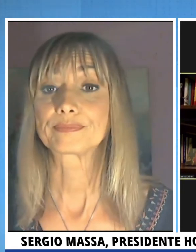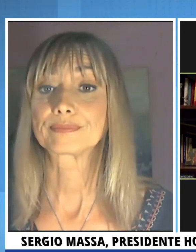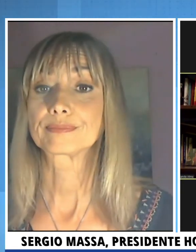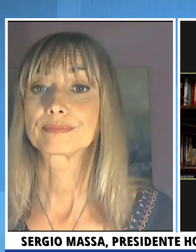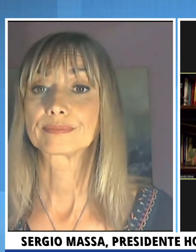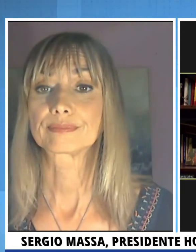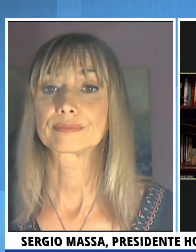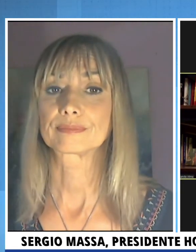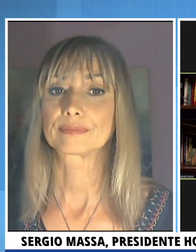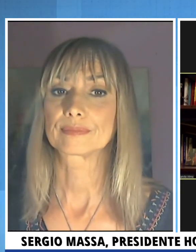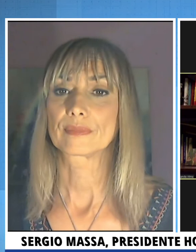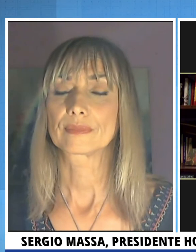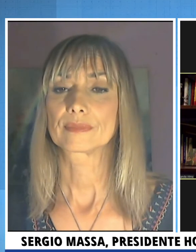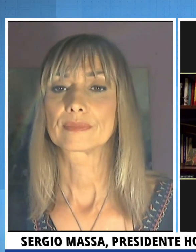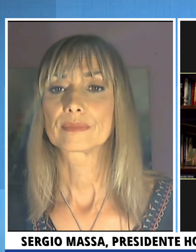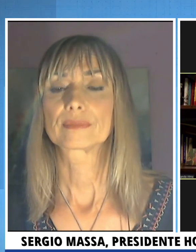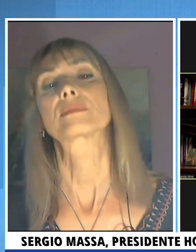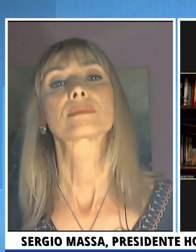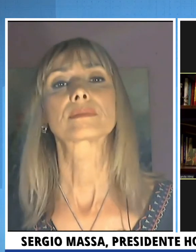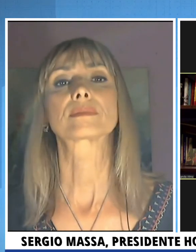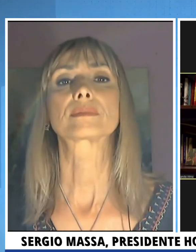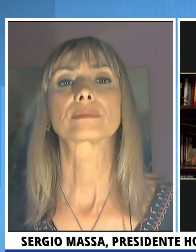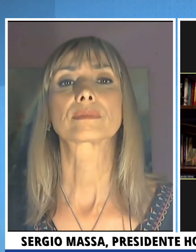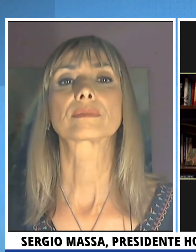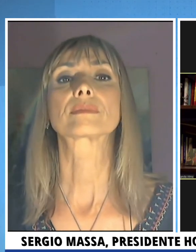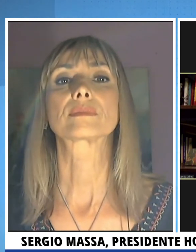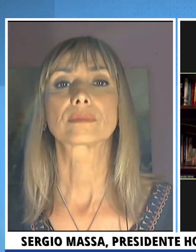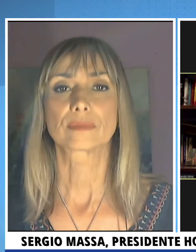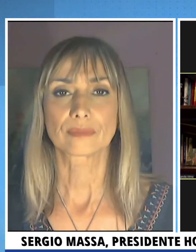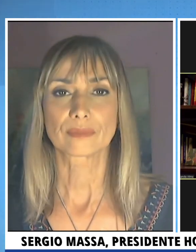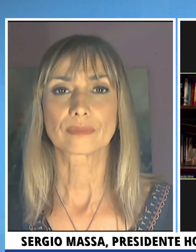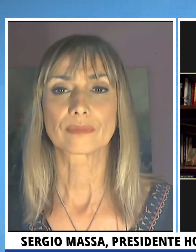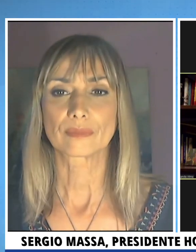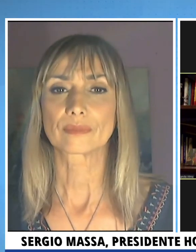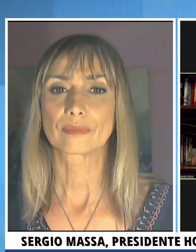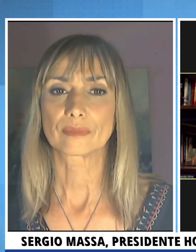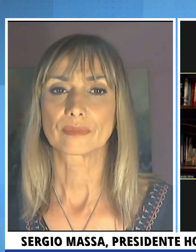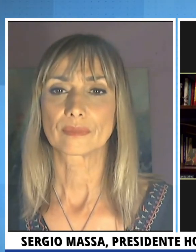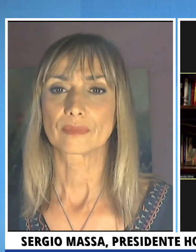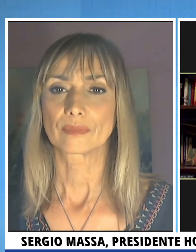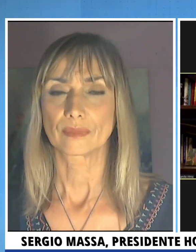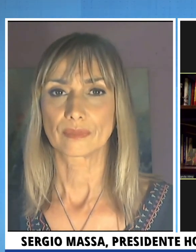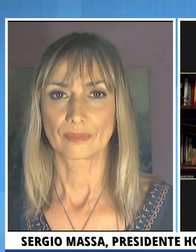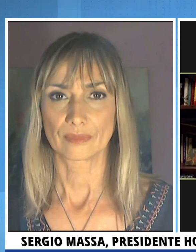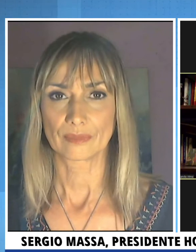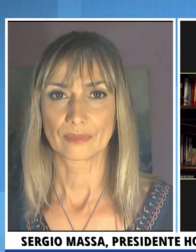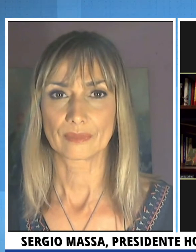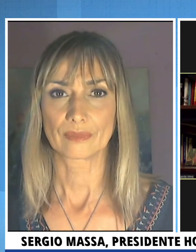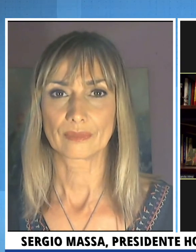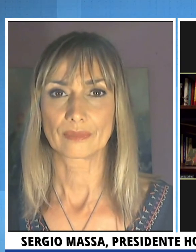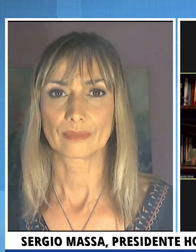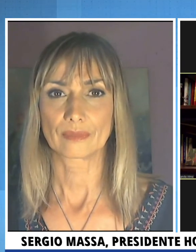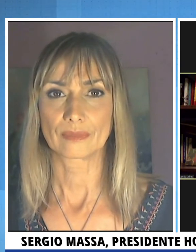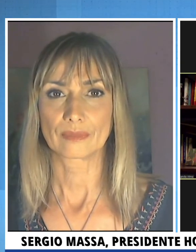muy importante, lo dijo también la ministra Friedrich, que en una reunión extraordinaria del Consejo Superior de Seguridad,